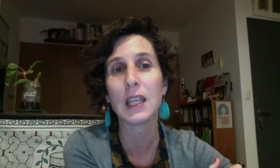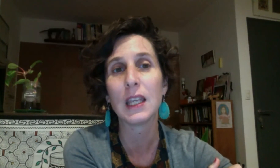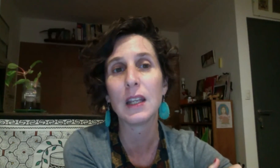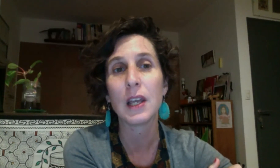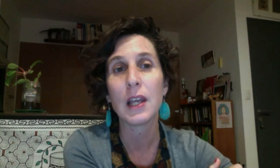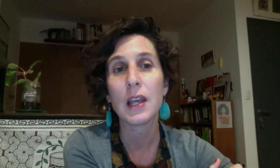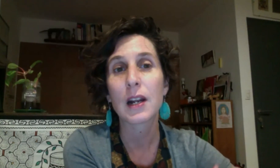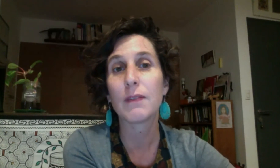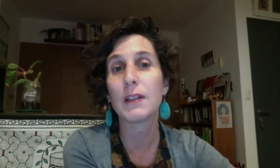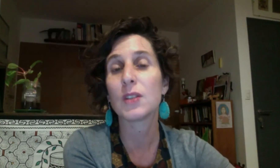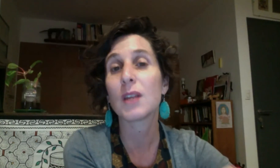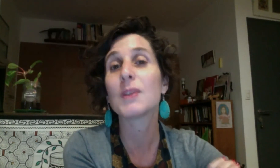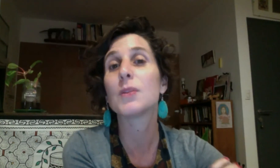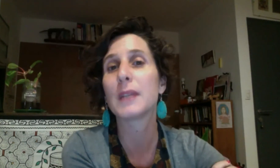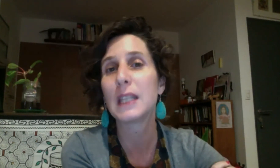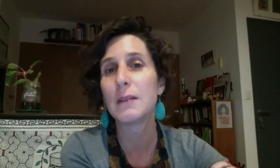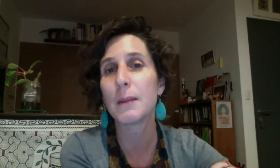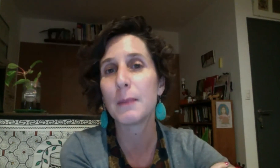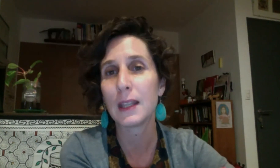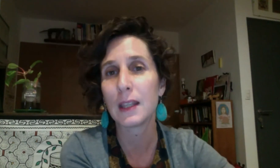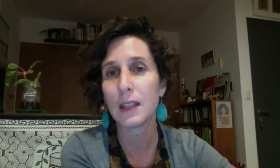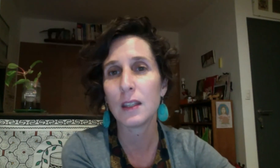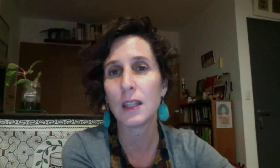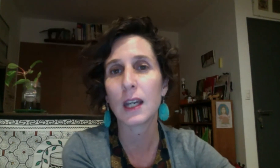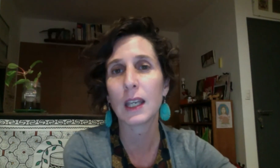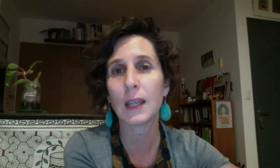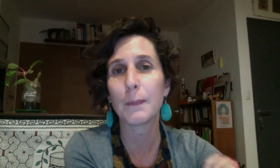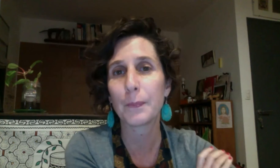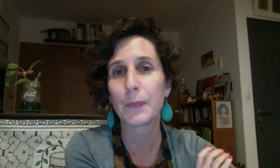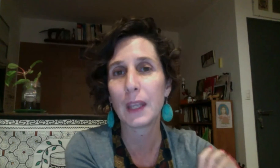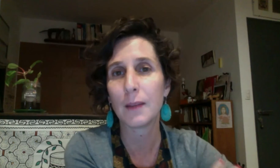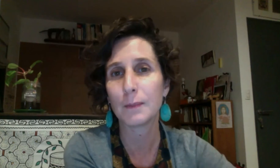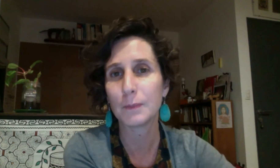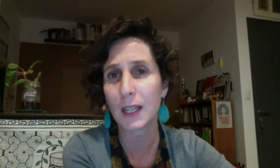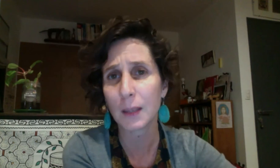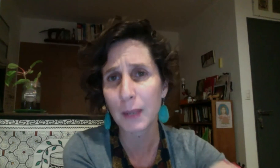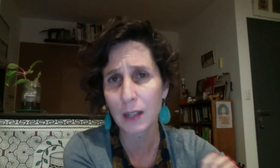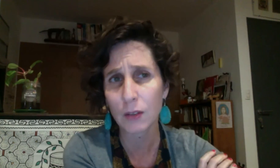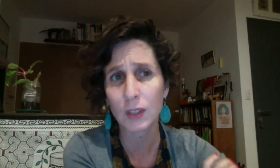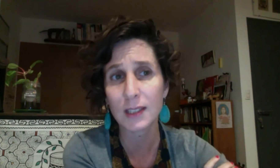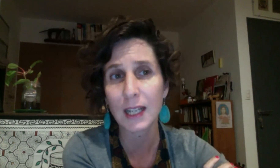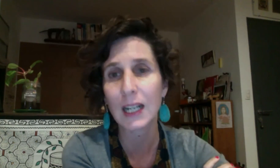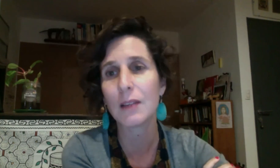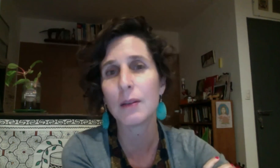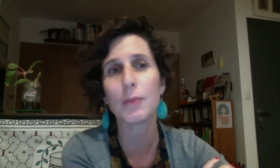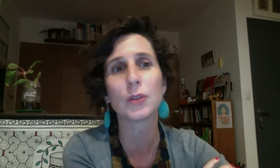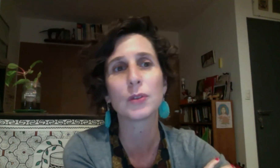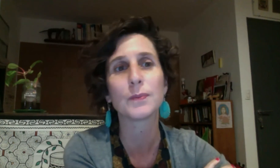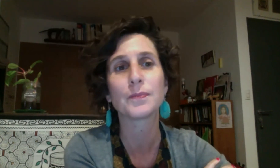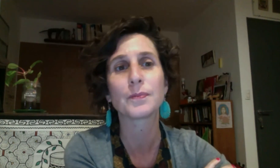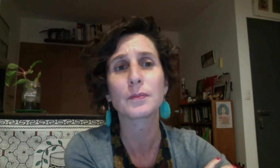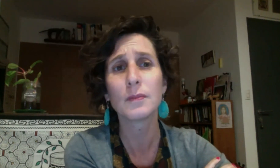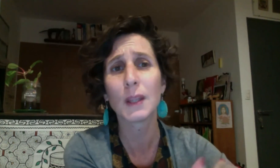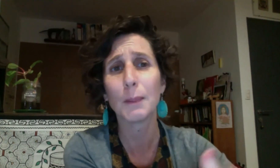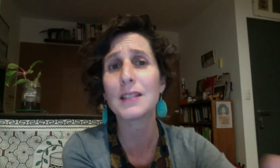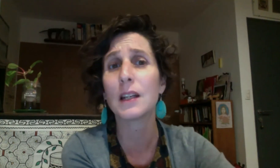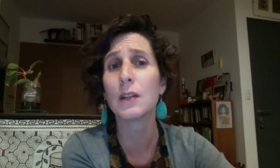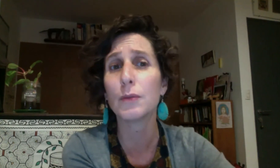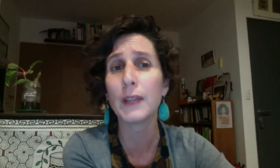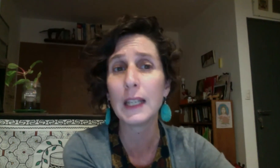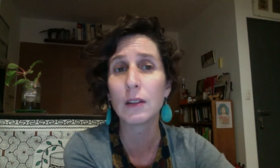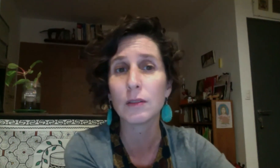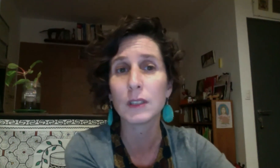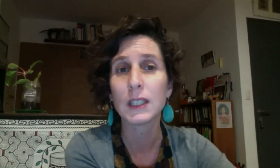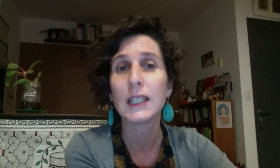distancia y reflexionar más objetivamente, ya que para contestarla debemos pensar